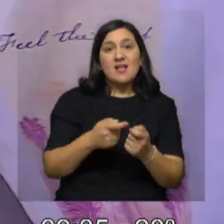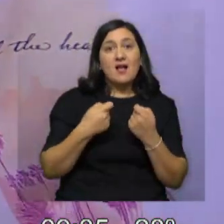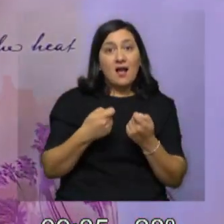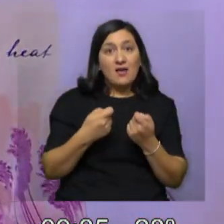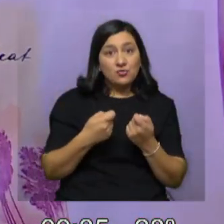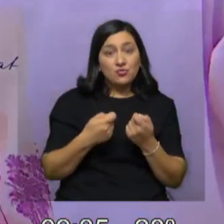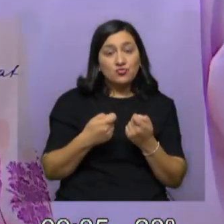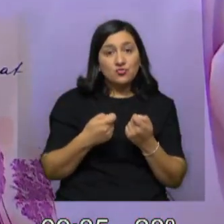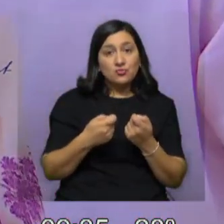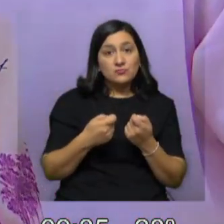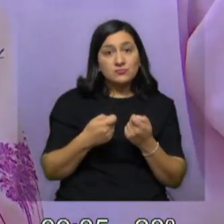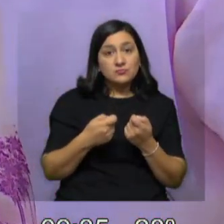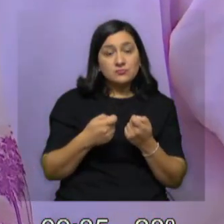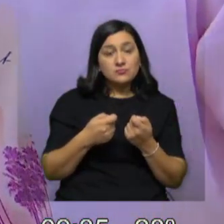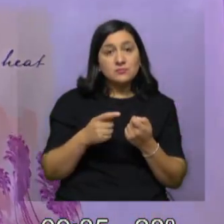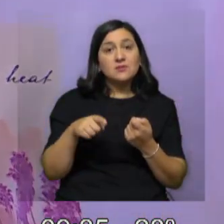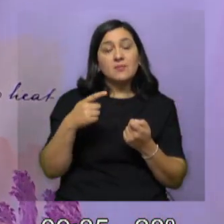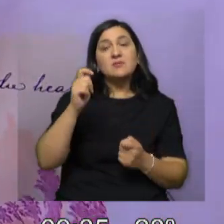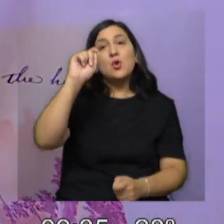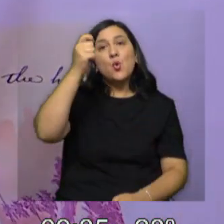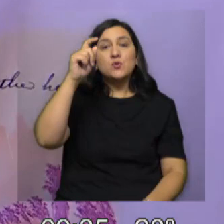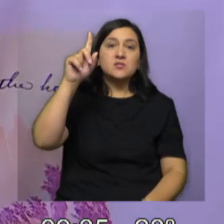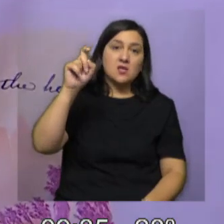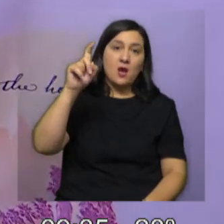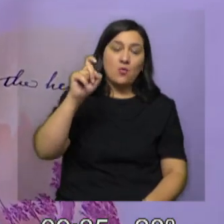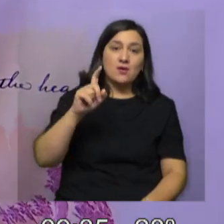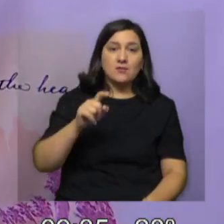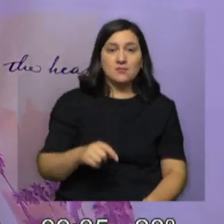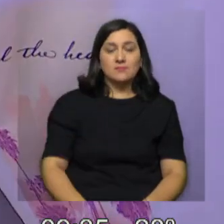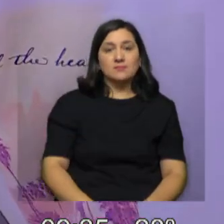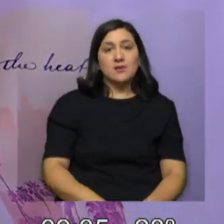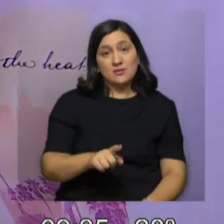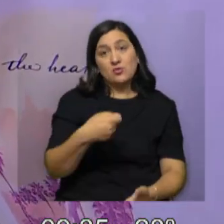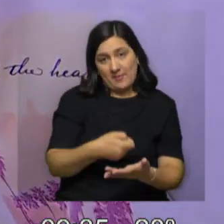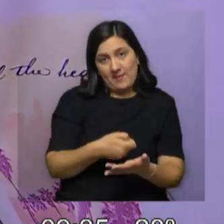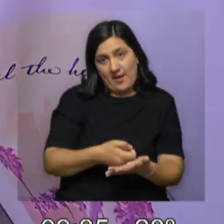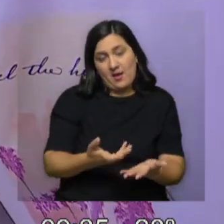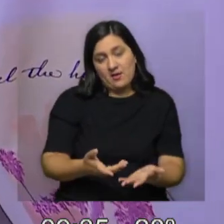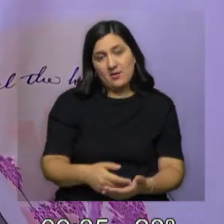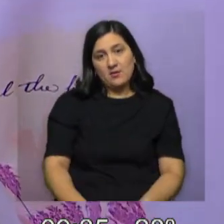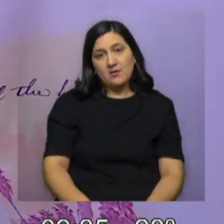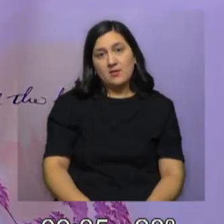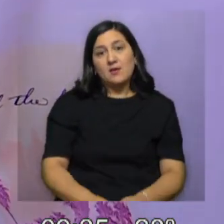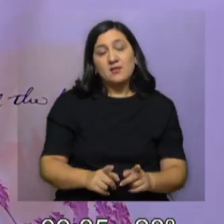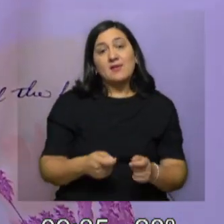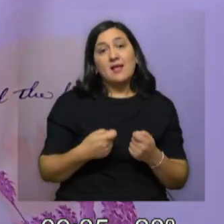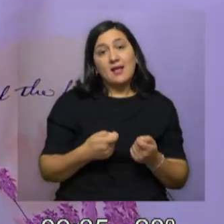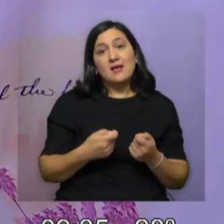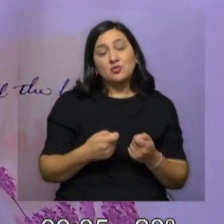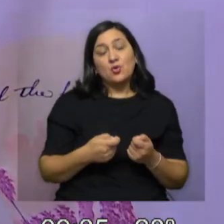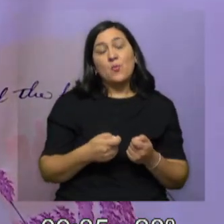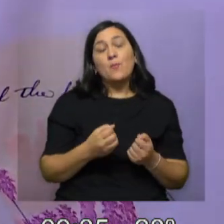No. Después tengo luz y agua, que la tengo aparte. Eso hay que pagarlo, ¿no? Claro. Y algo de gastos comunes por la